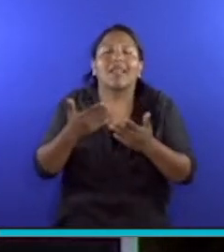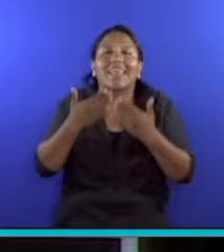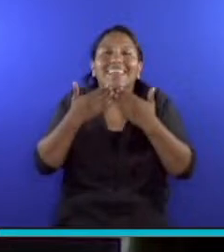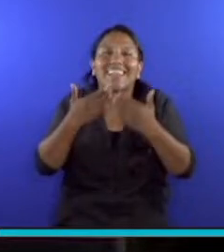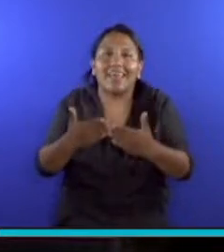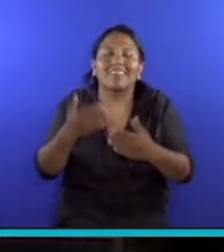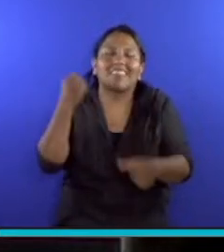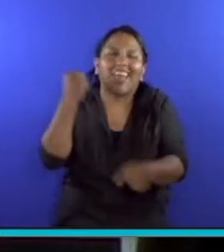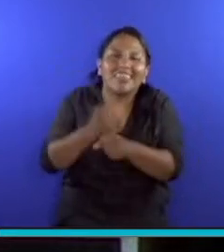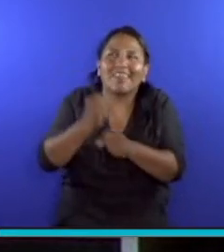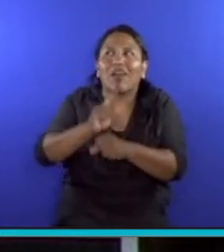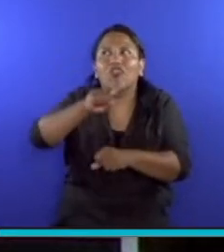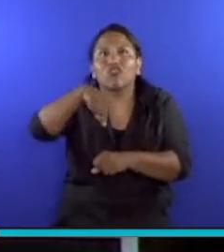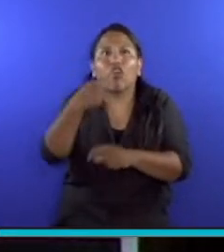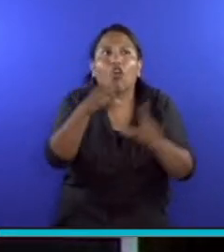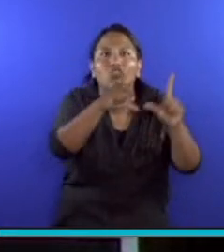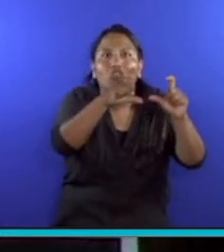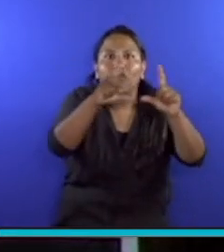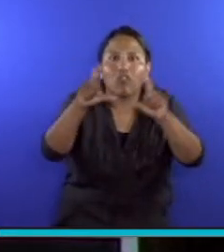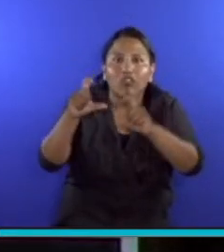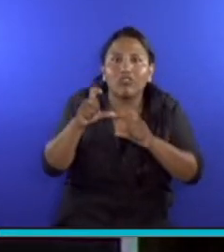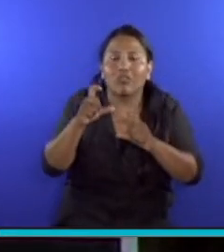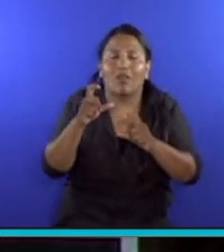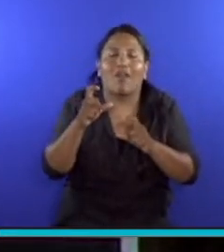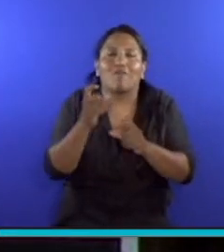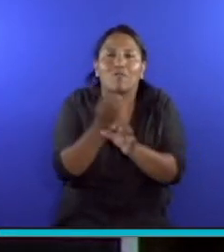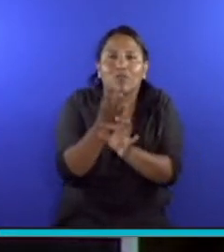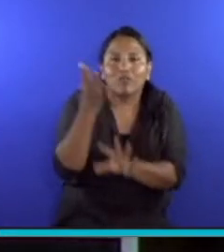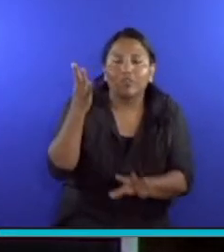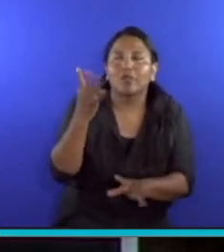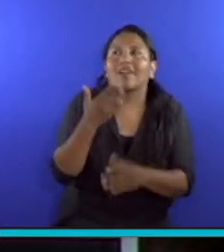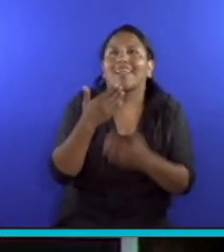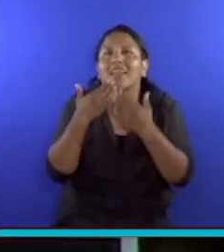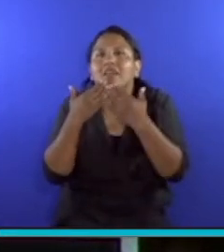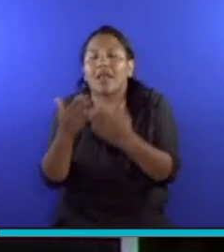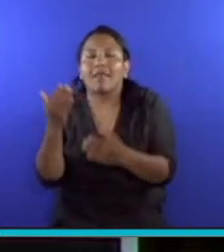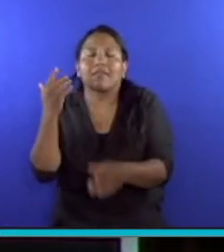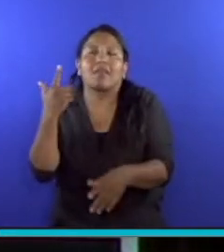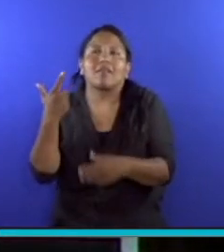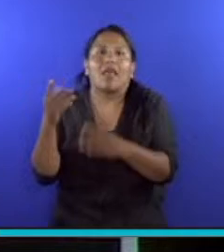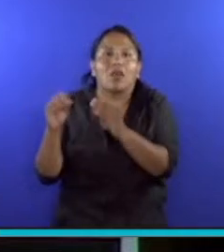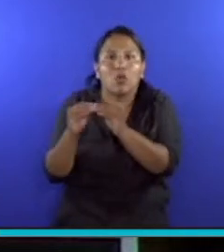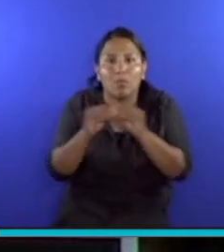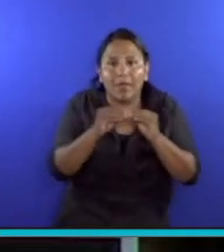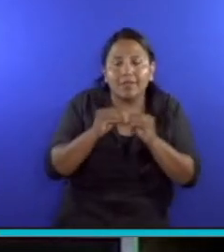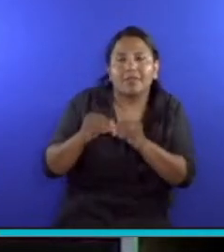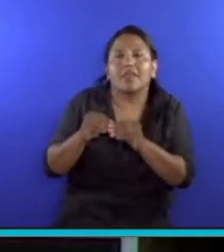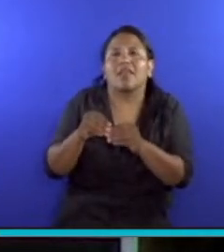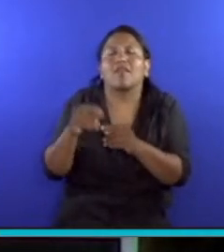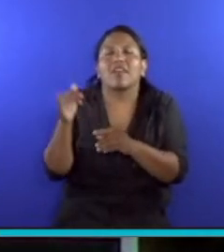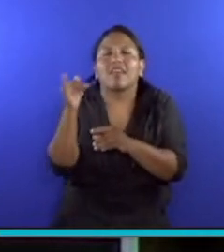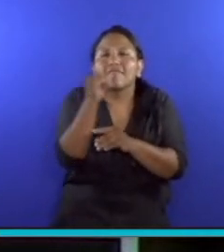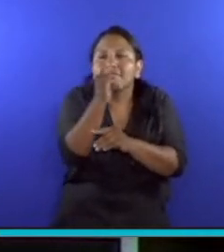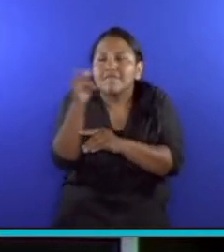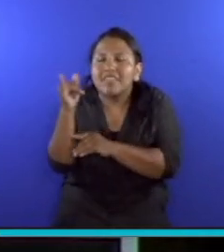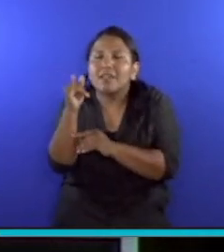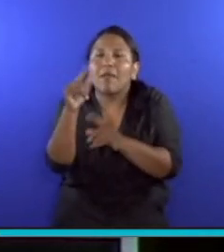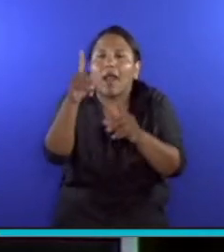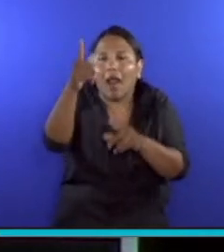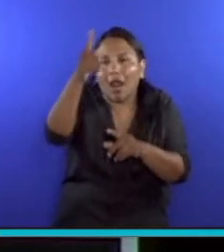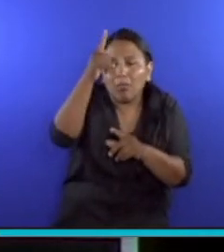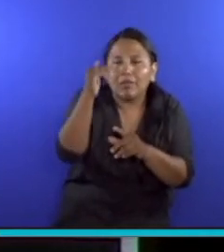otros fotorreporteros, por el enorme trabajo que hicieron los compañeros y compañeras que filman a la cana cada vez que vamos a